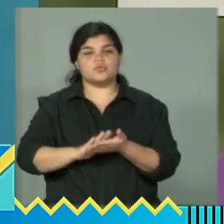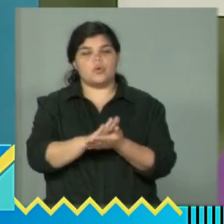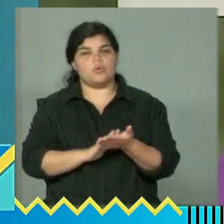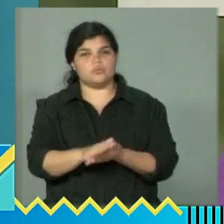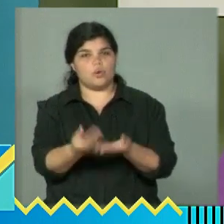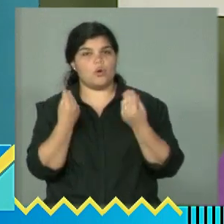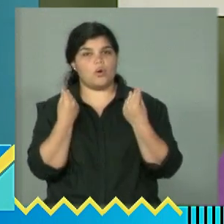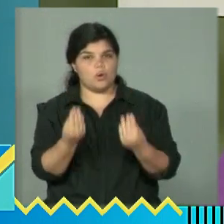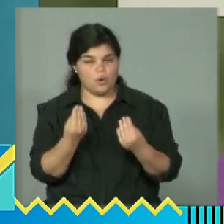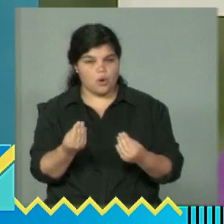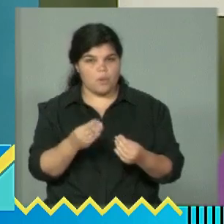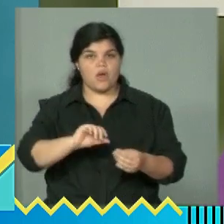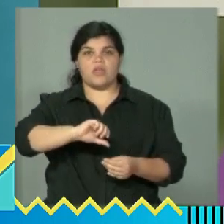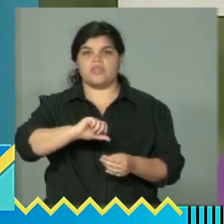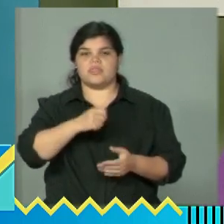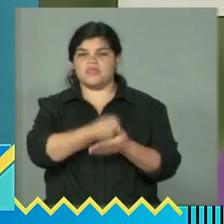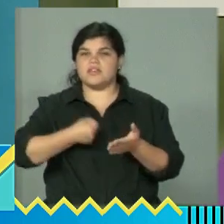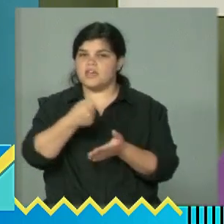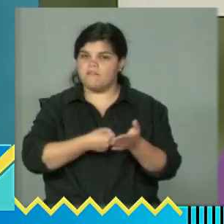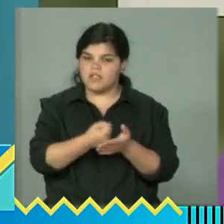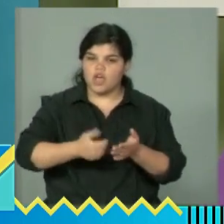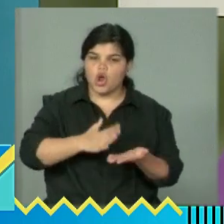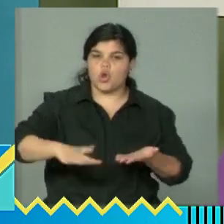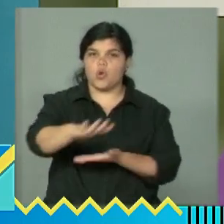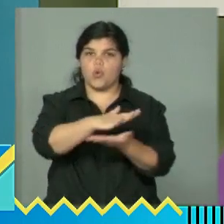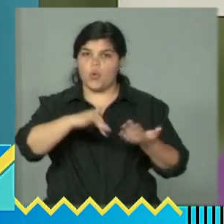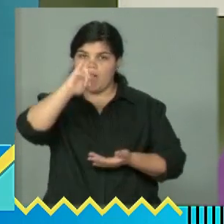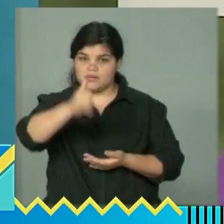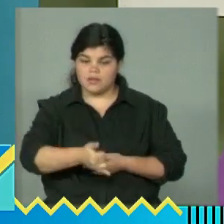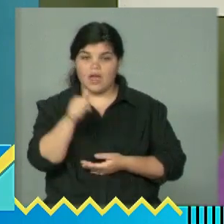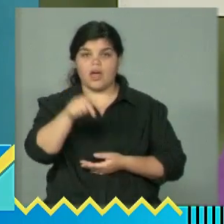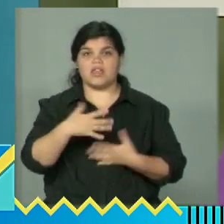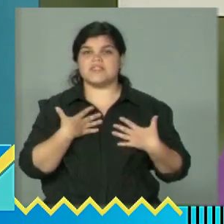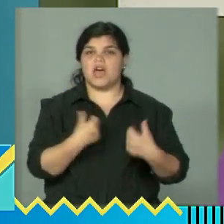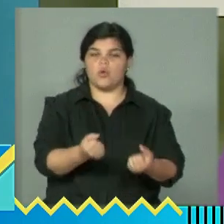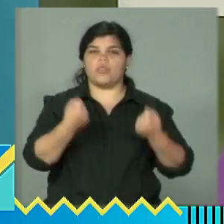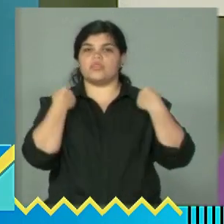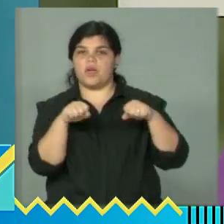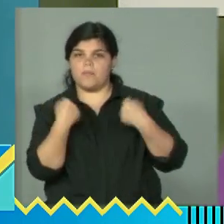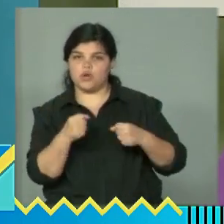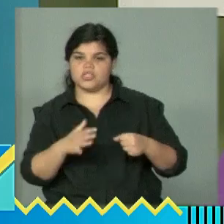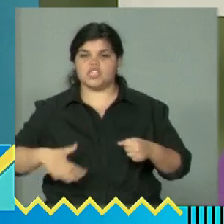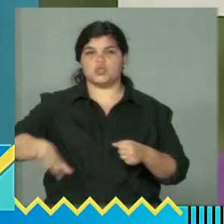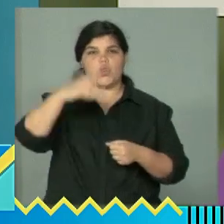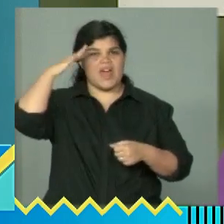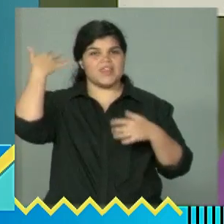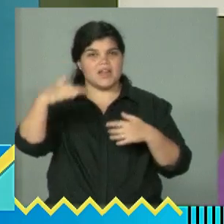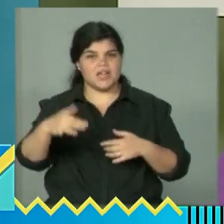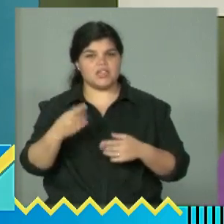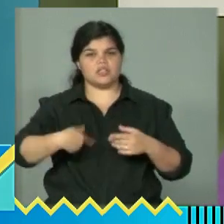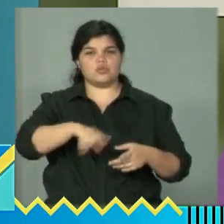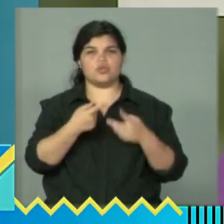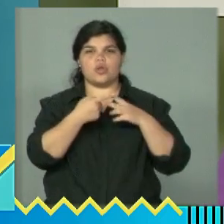soluciones a aquellos desafíos que se nos presentan en nuestra comunidad, que tienen que ver con la salud, el deporte, las ciudades inteligentes, cómo le aportamos